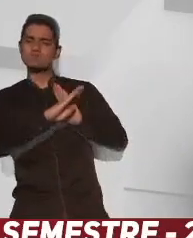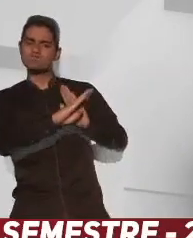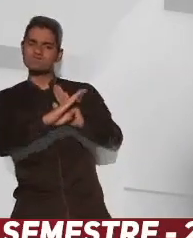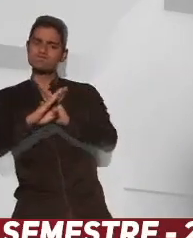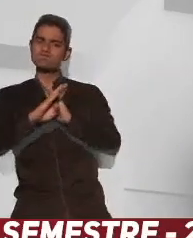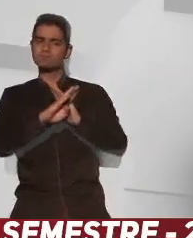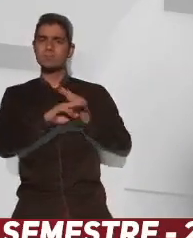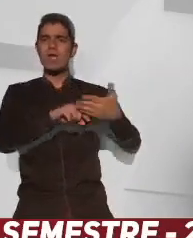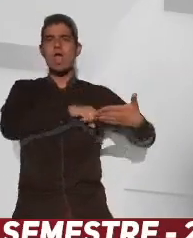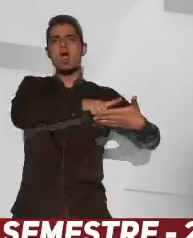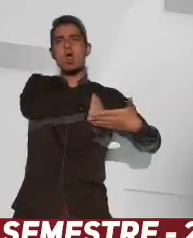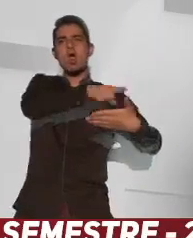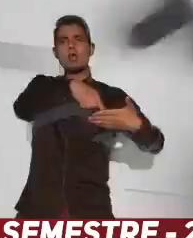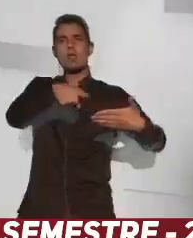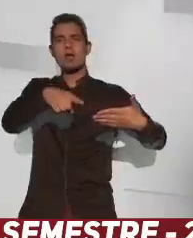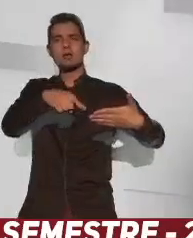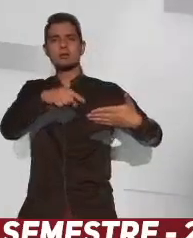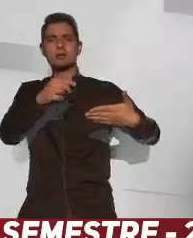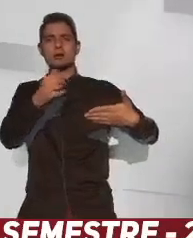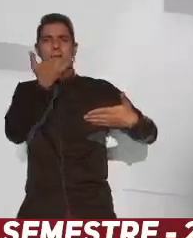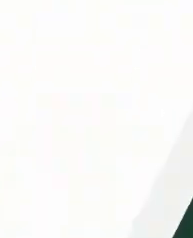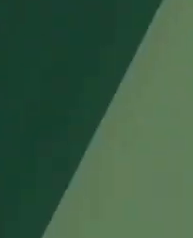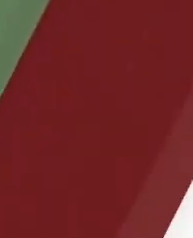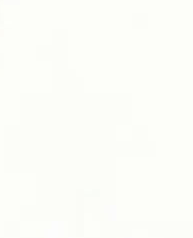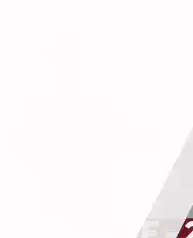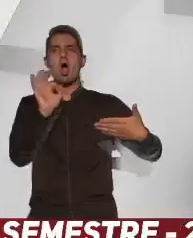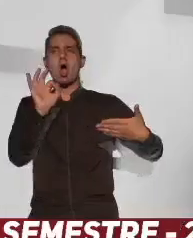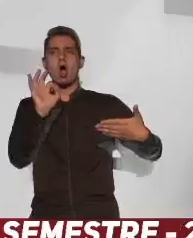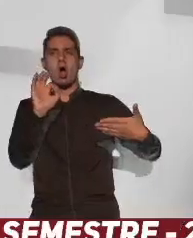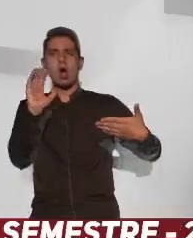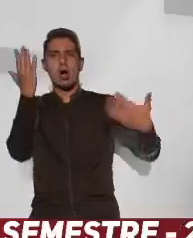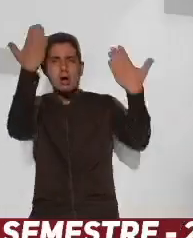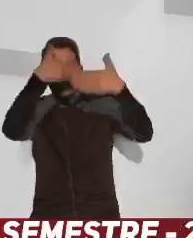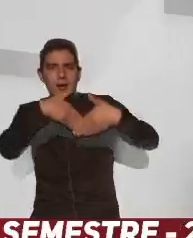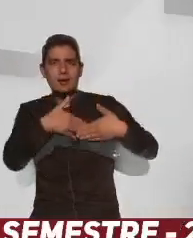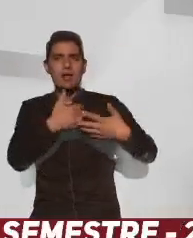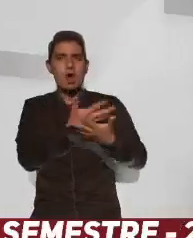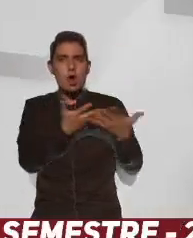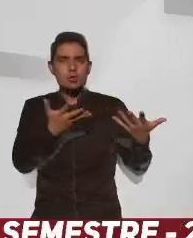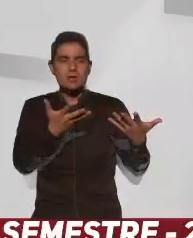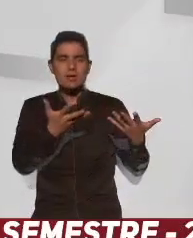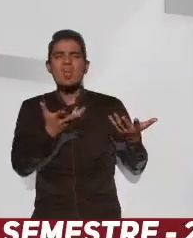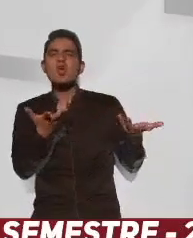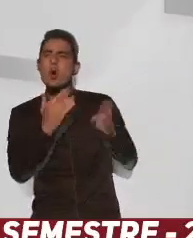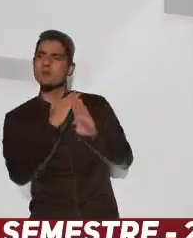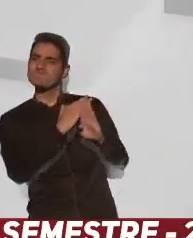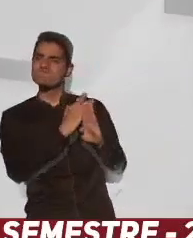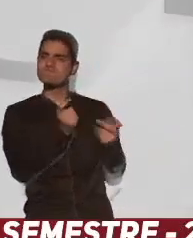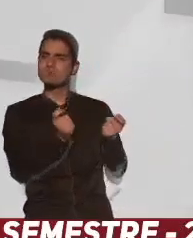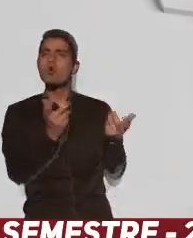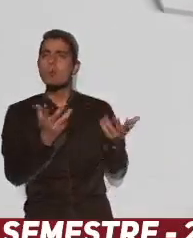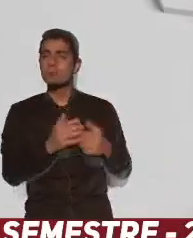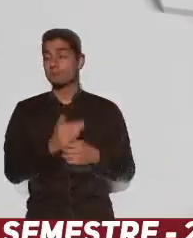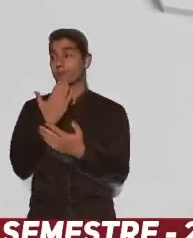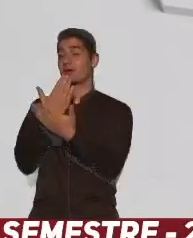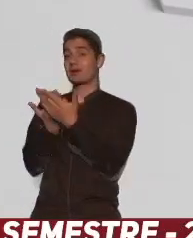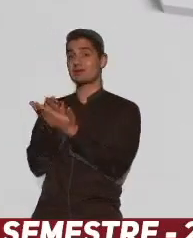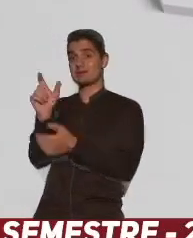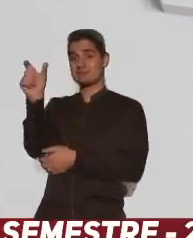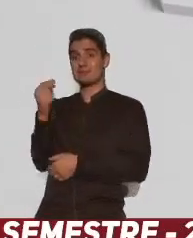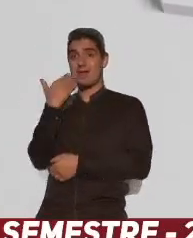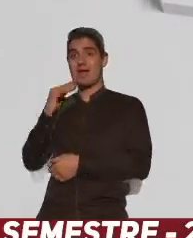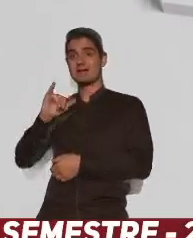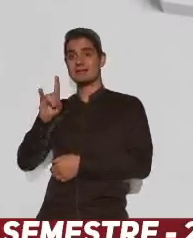a través del Ejército Nacional, coronel? Bueno, muchas gracias a Jessica, la ciudadana que formula la pregunta. Quiero